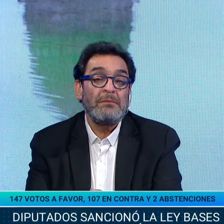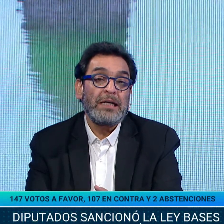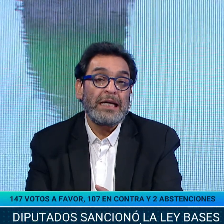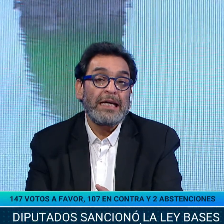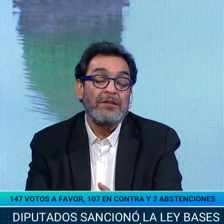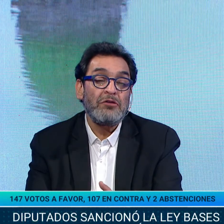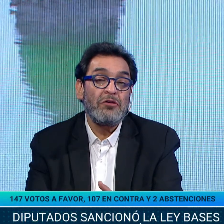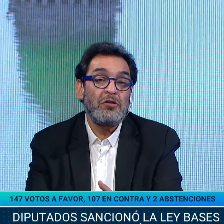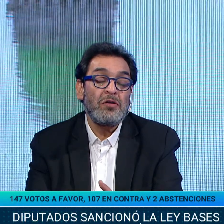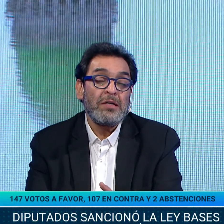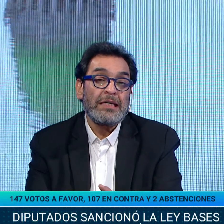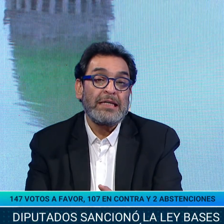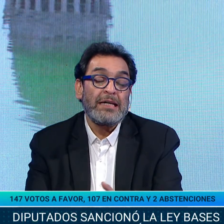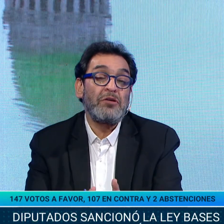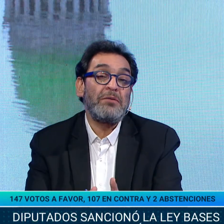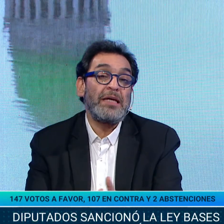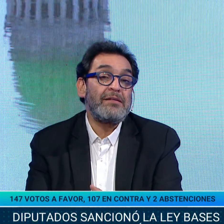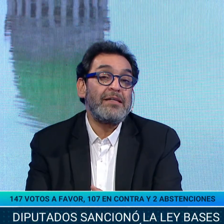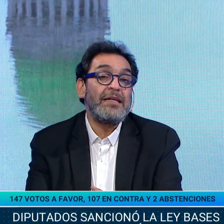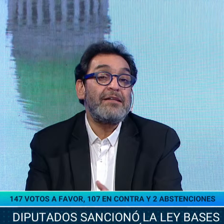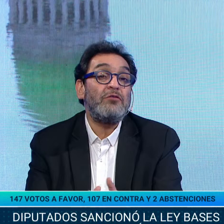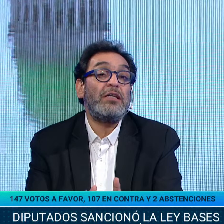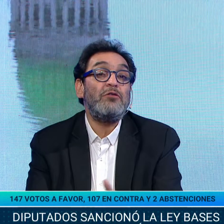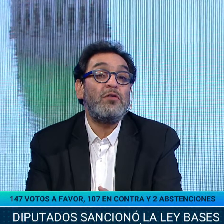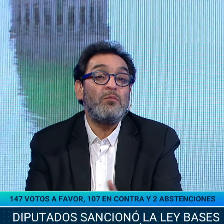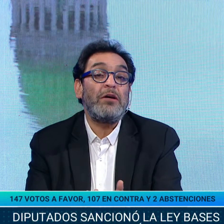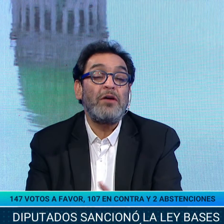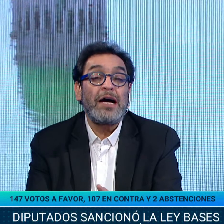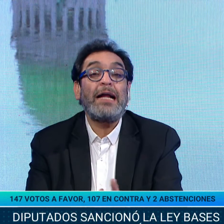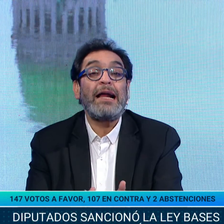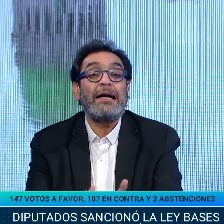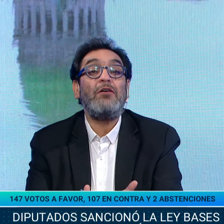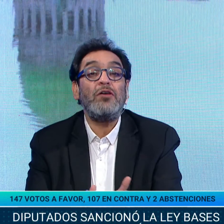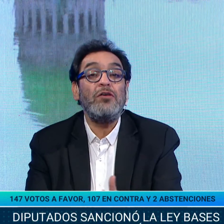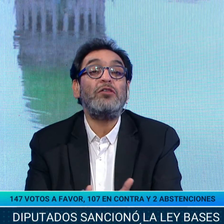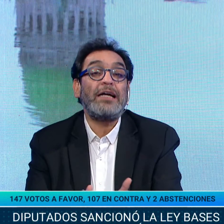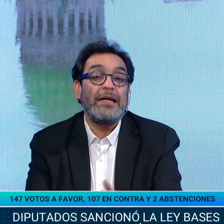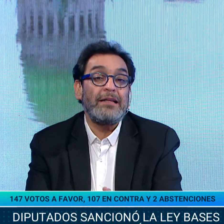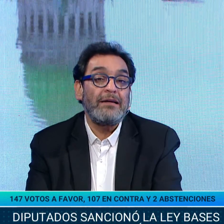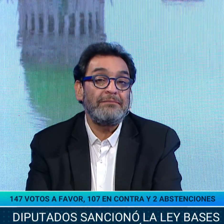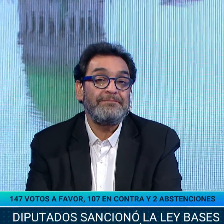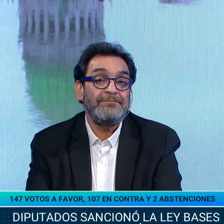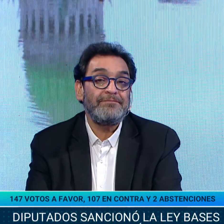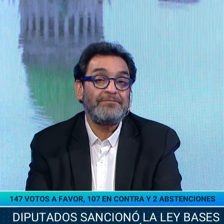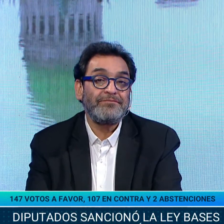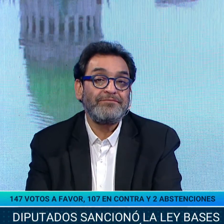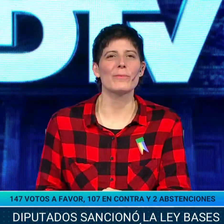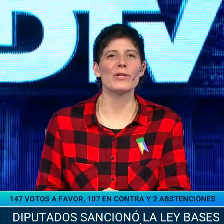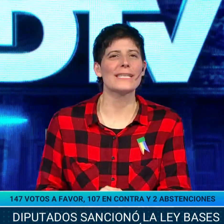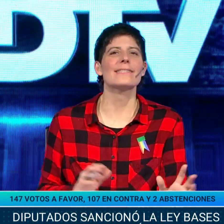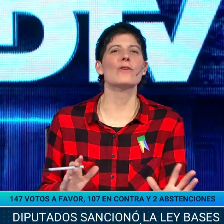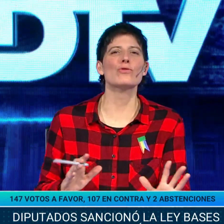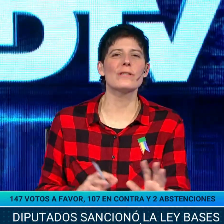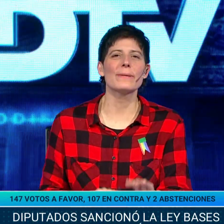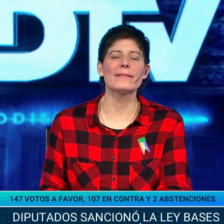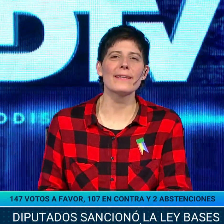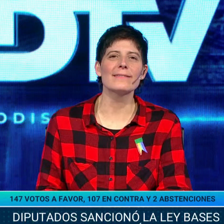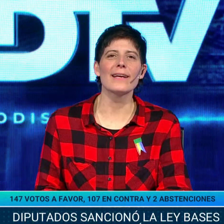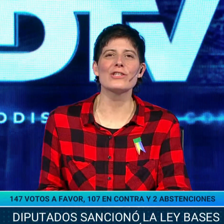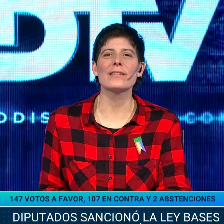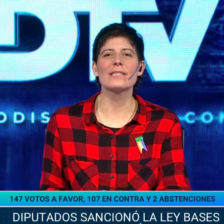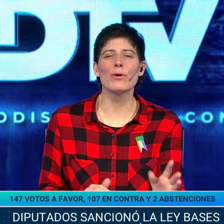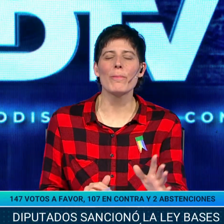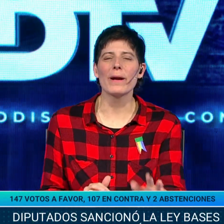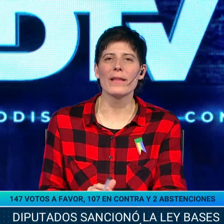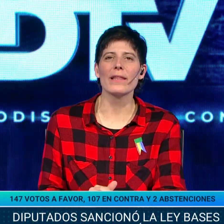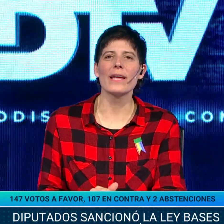presupuesto para el año que viene. Así que en ese contexto, bueno, arranca hoy otra agenda. Otra etapa, podríamos decir. El segundo semestre de este